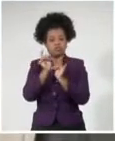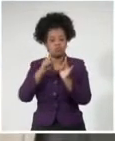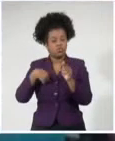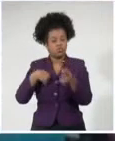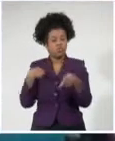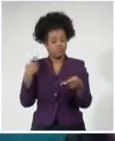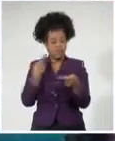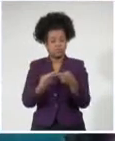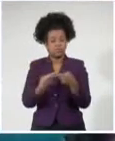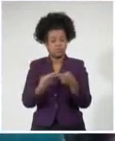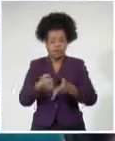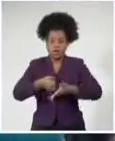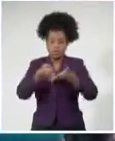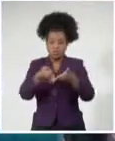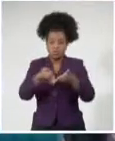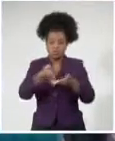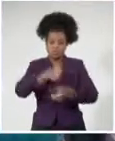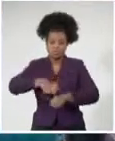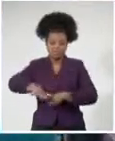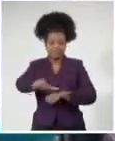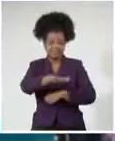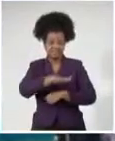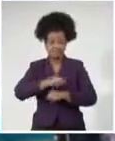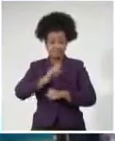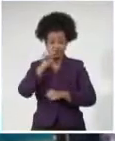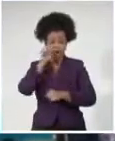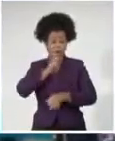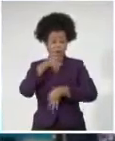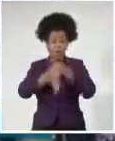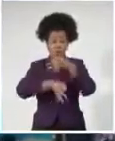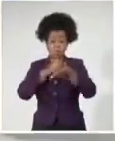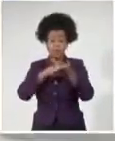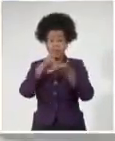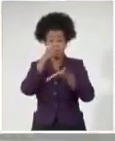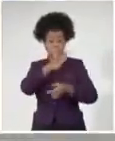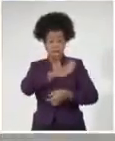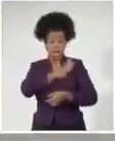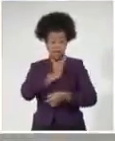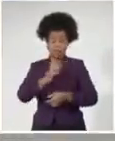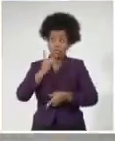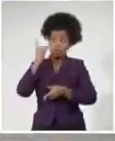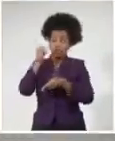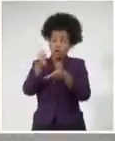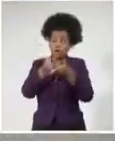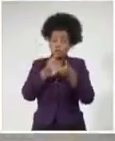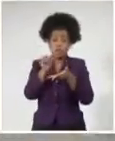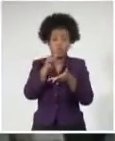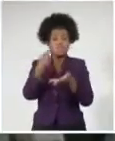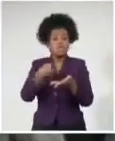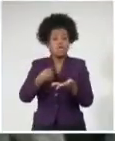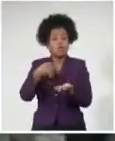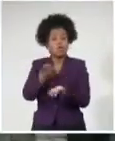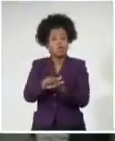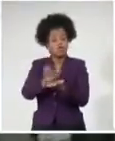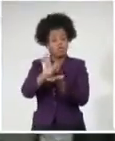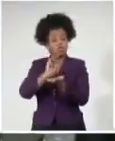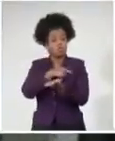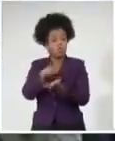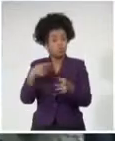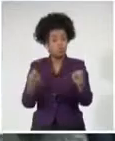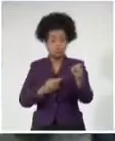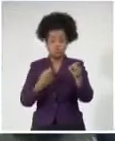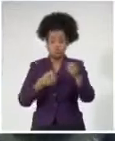demás. El sumo pontífice afirmó que la paz es tanto un don de lo alto como el fruto de un compromiso compartido. Como don